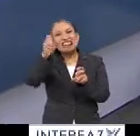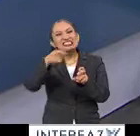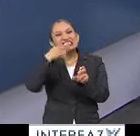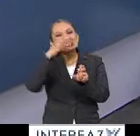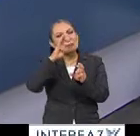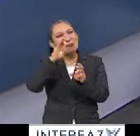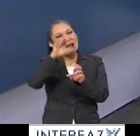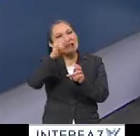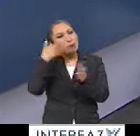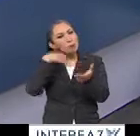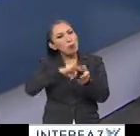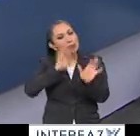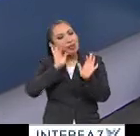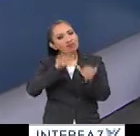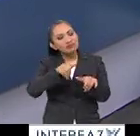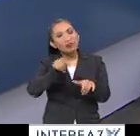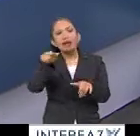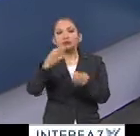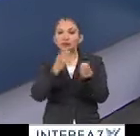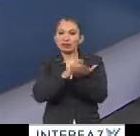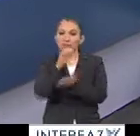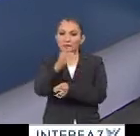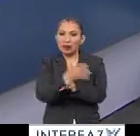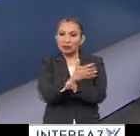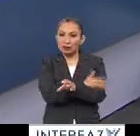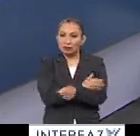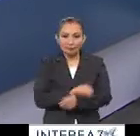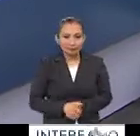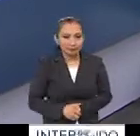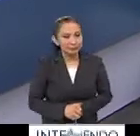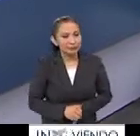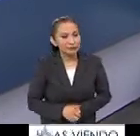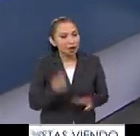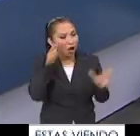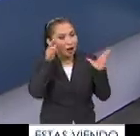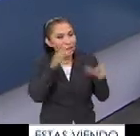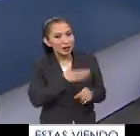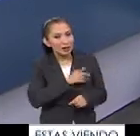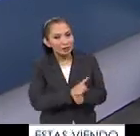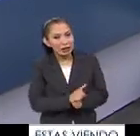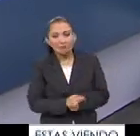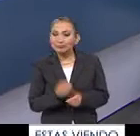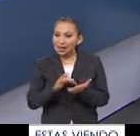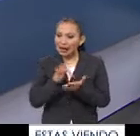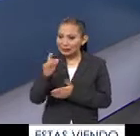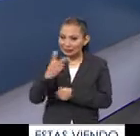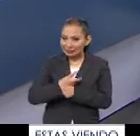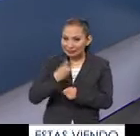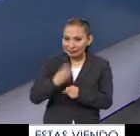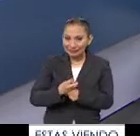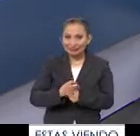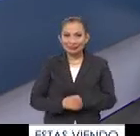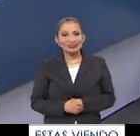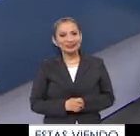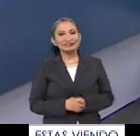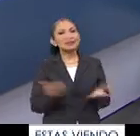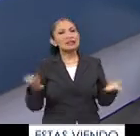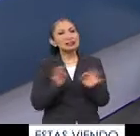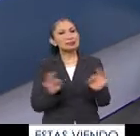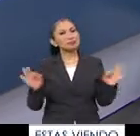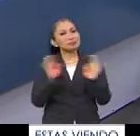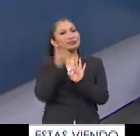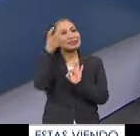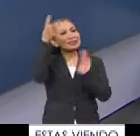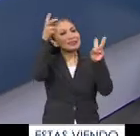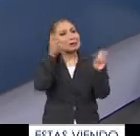trata y podamos acceder a ella. Maestra, muchísimas gracias por estar con nosotros en Interfaz. Hola, maestra, buenos días. Gracias. Bienvenida. Por la invitación. Un placer. Muchas gracias. Pues importantísimo